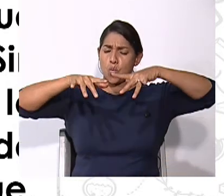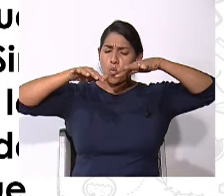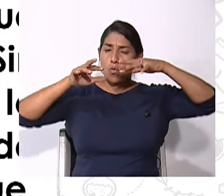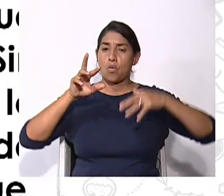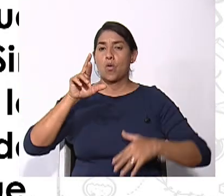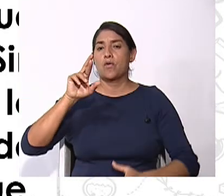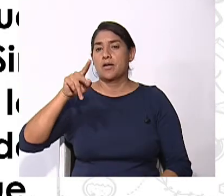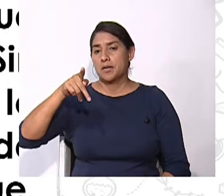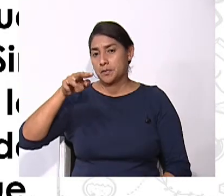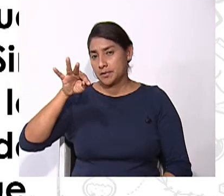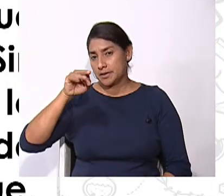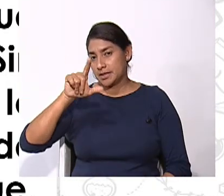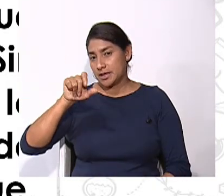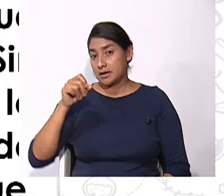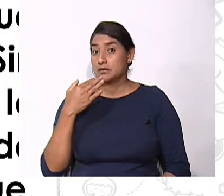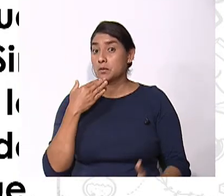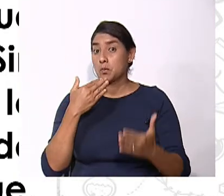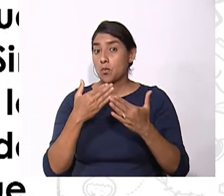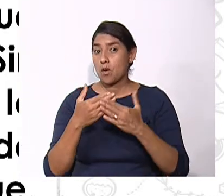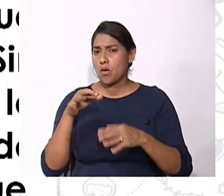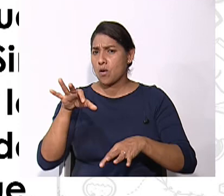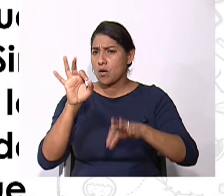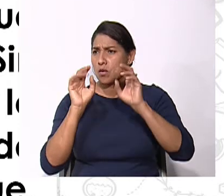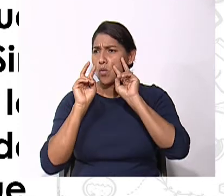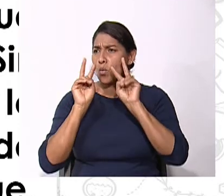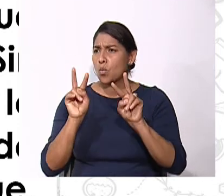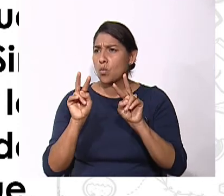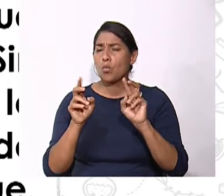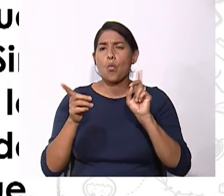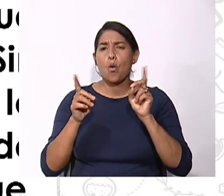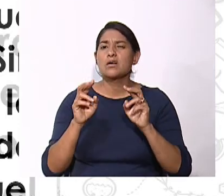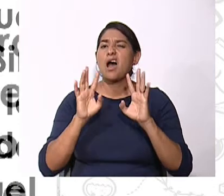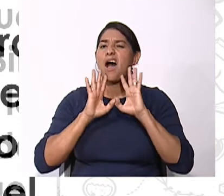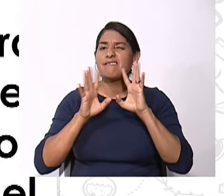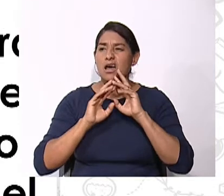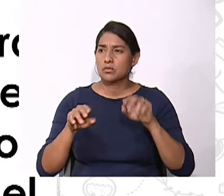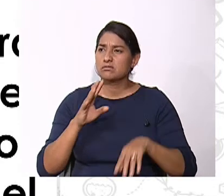reptiles. Bueno, y entonces, ¿cuál es la idea fundamental?